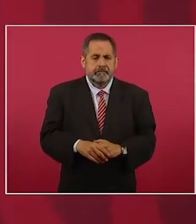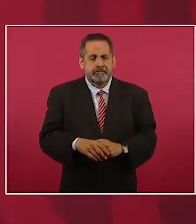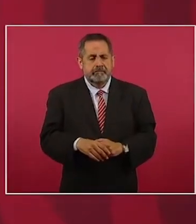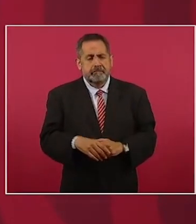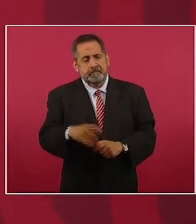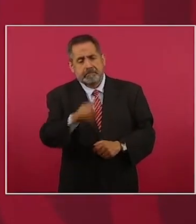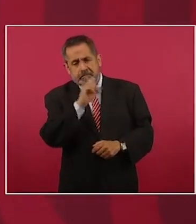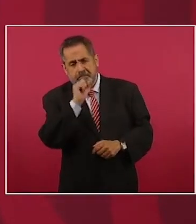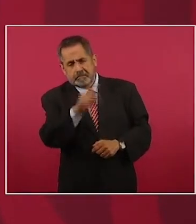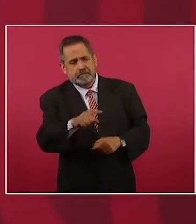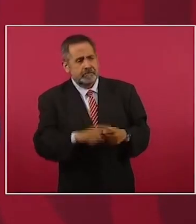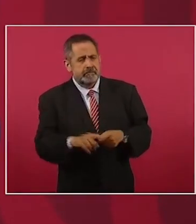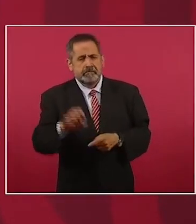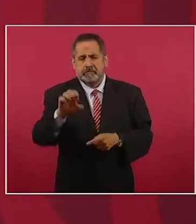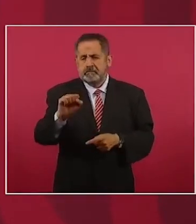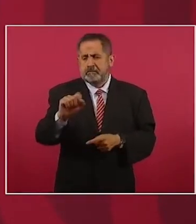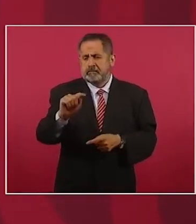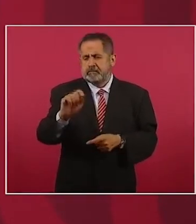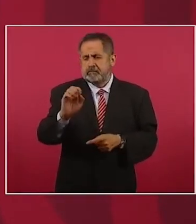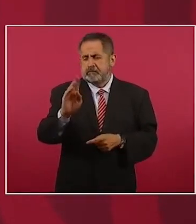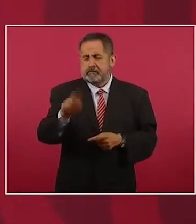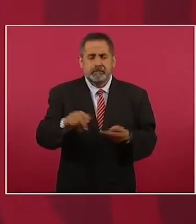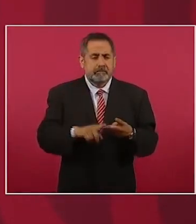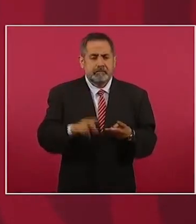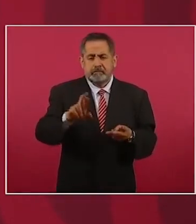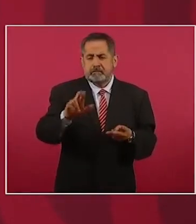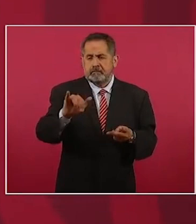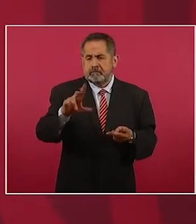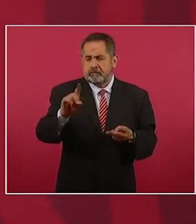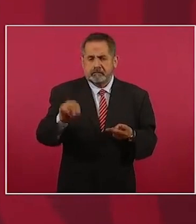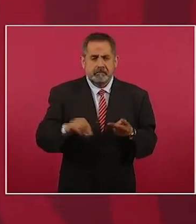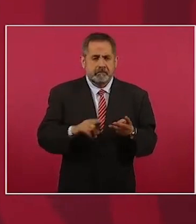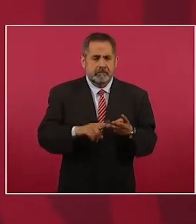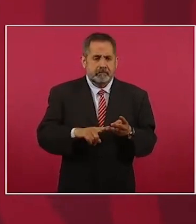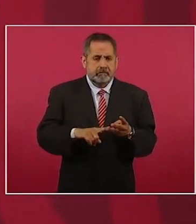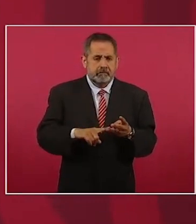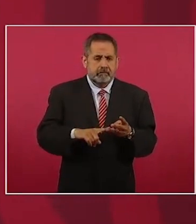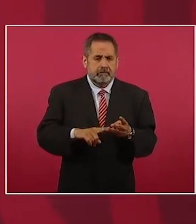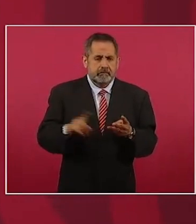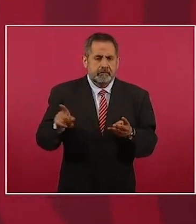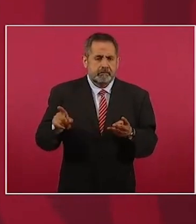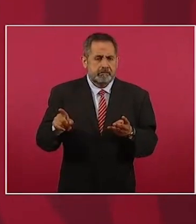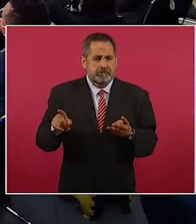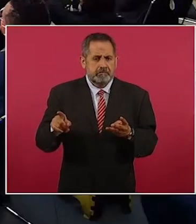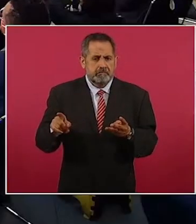También a Esteban, a Ricardo Monreal, a Noroña, a